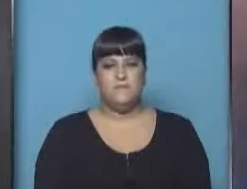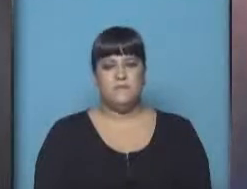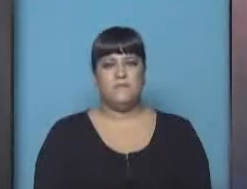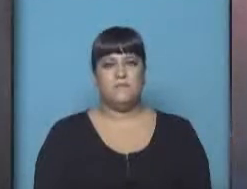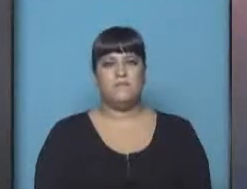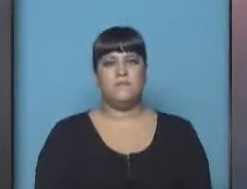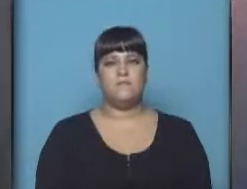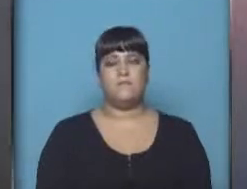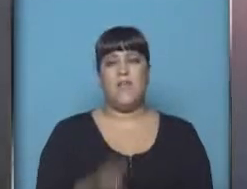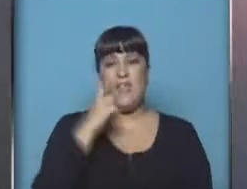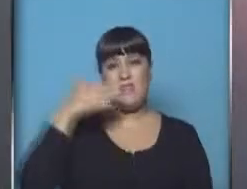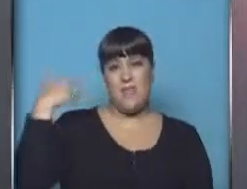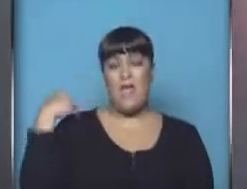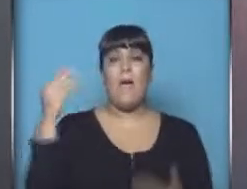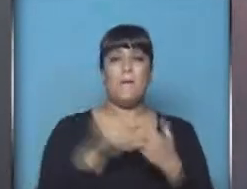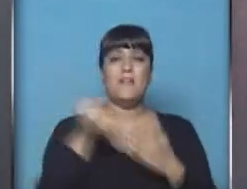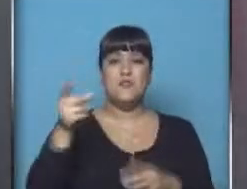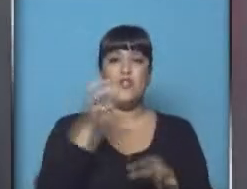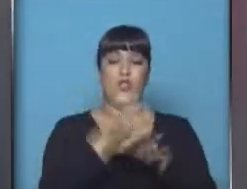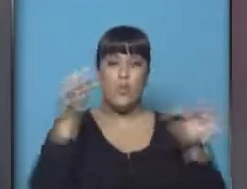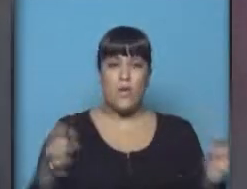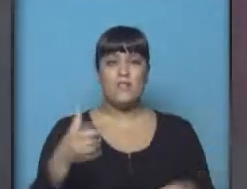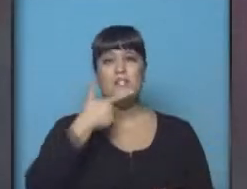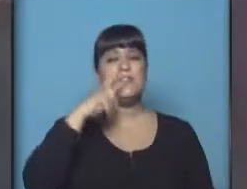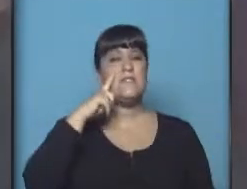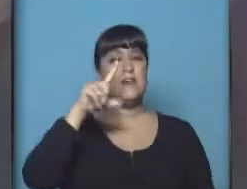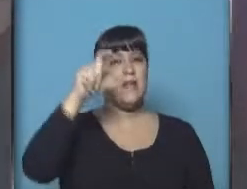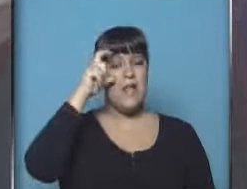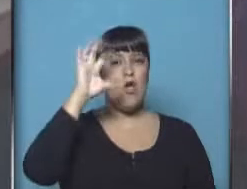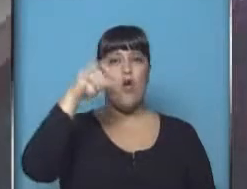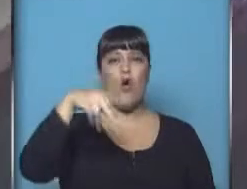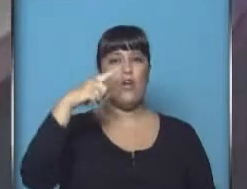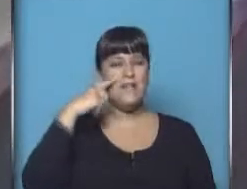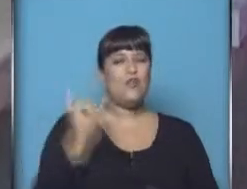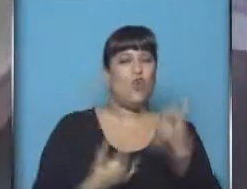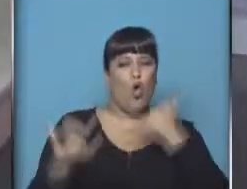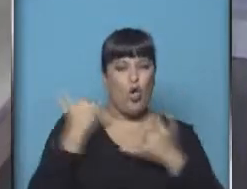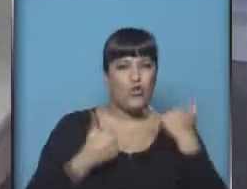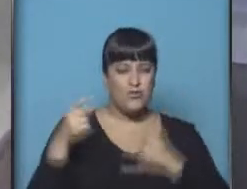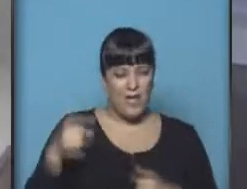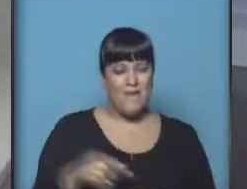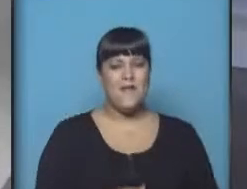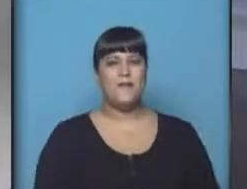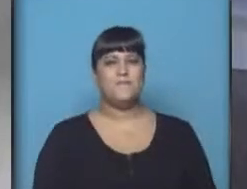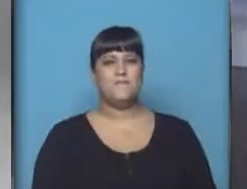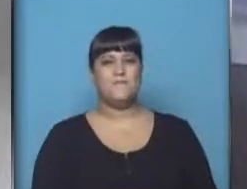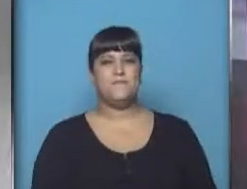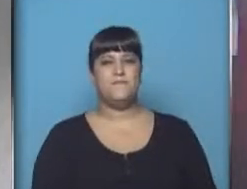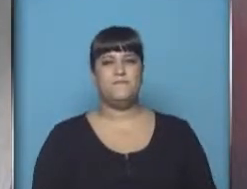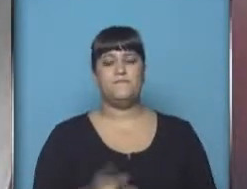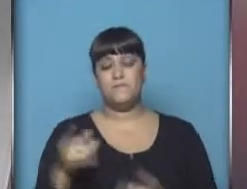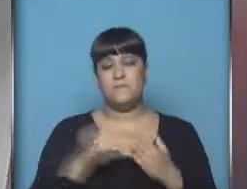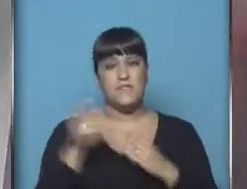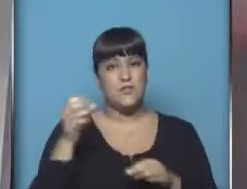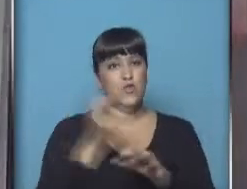Día atrás, el ministro de Educación de la Nación, Alberto Scileoni, sí, nos adelantaba en exclusiva a Visión 7 que